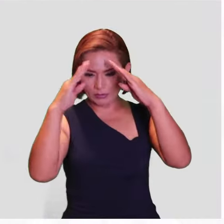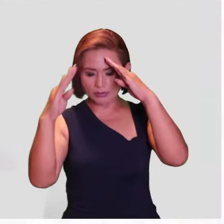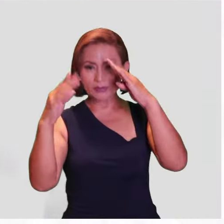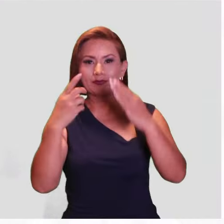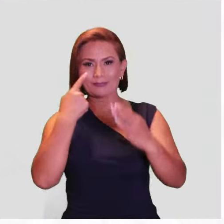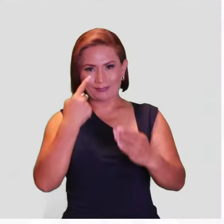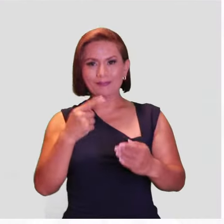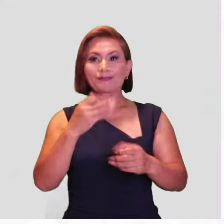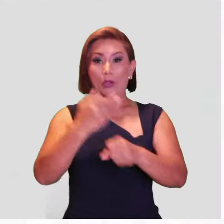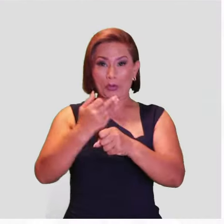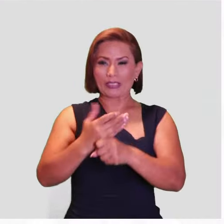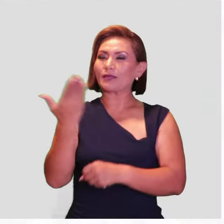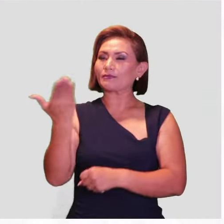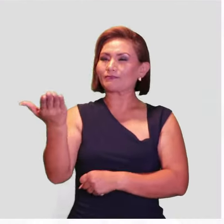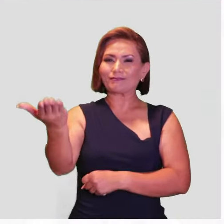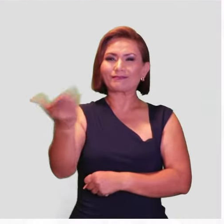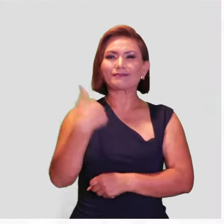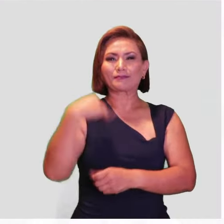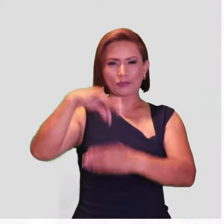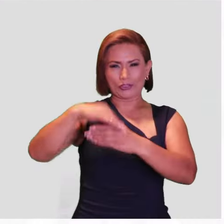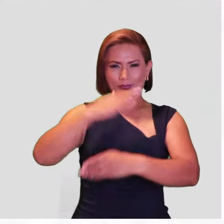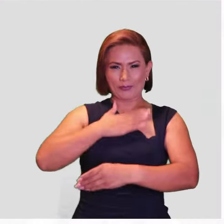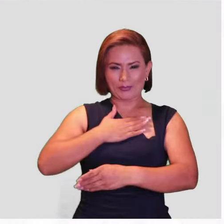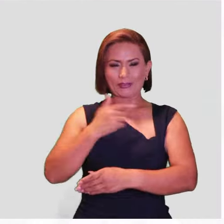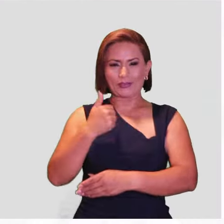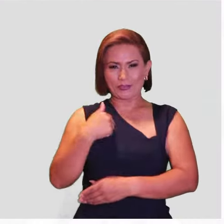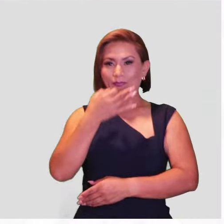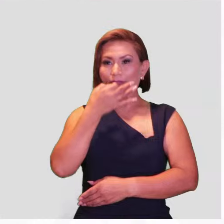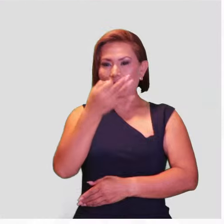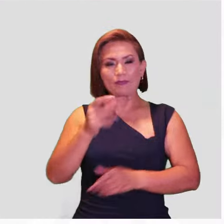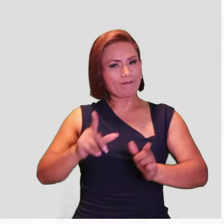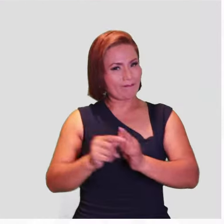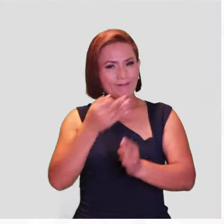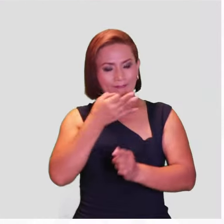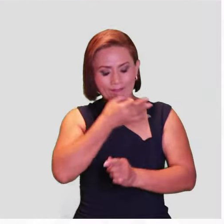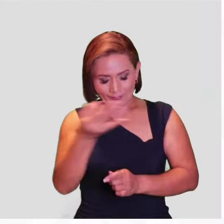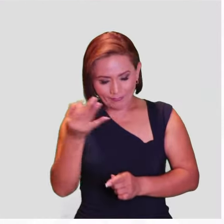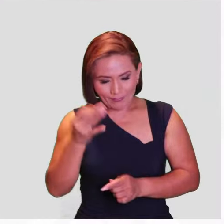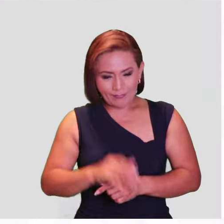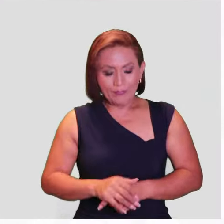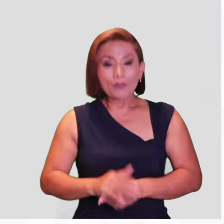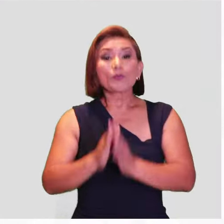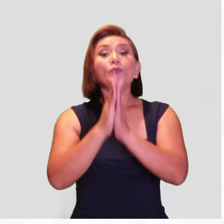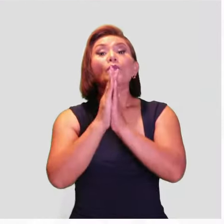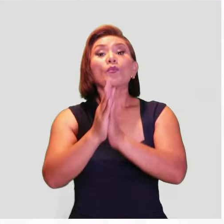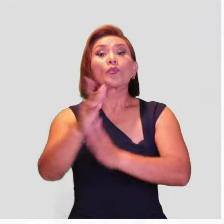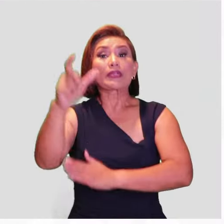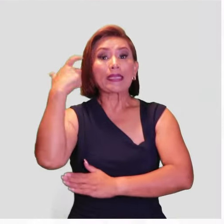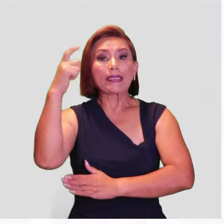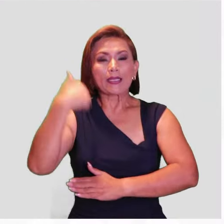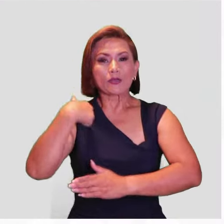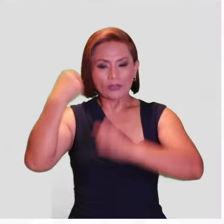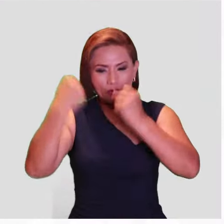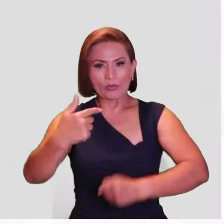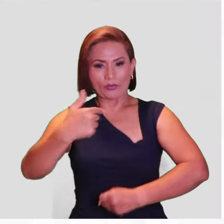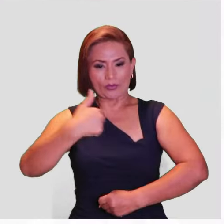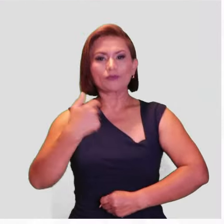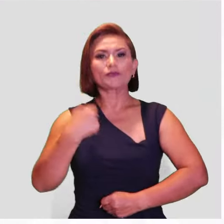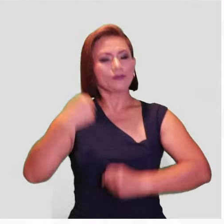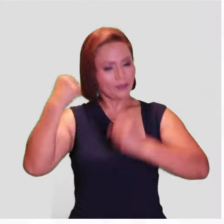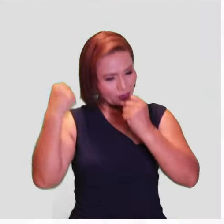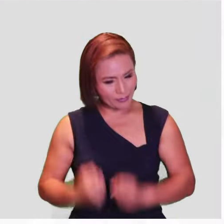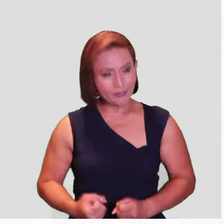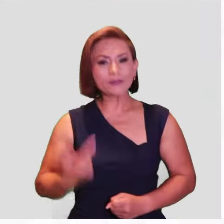que andamos pidiendo el voto. Voy a concluir así diciéndoles que voten por Querétaro seguro, porque seguro que va a haber por